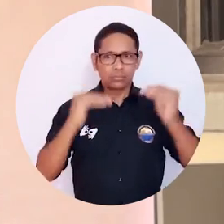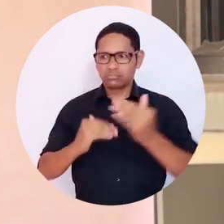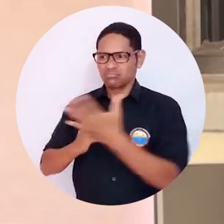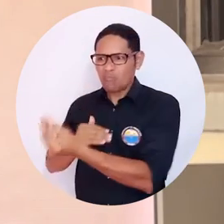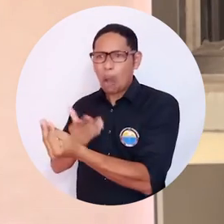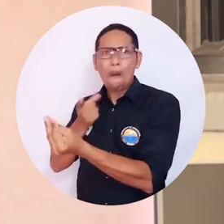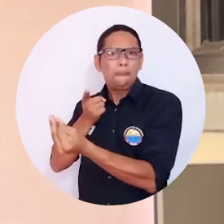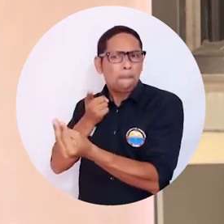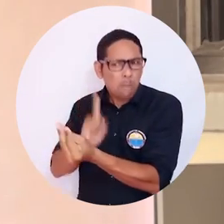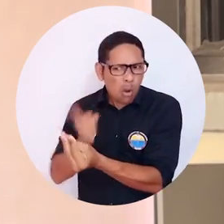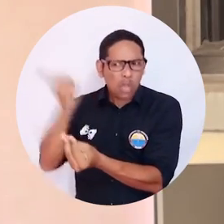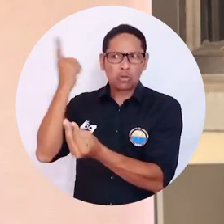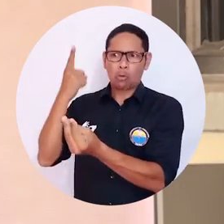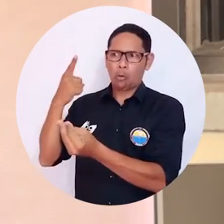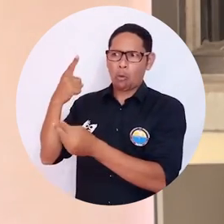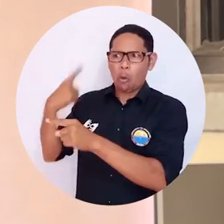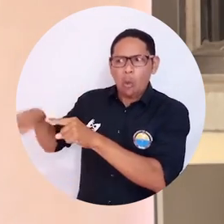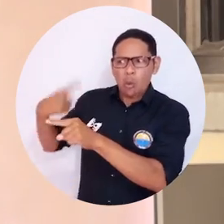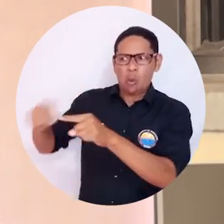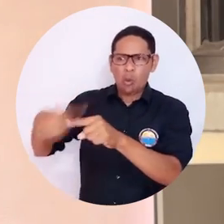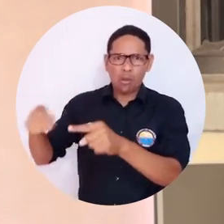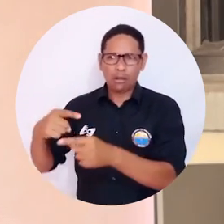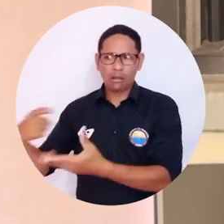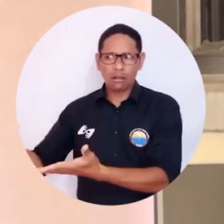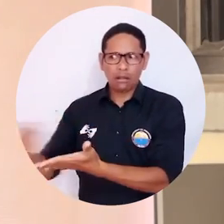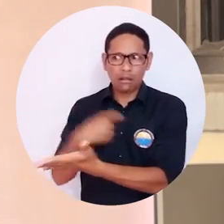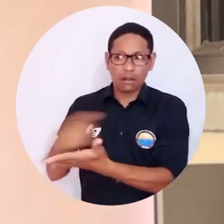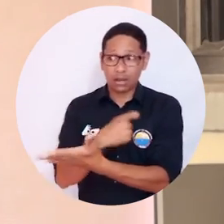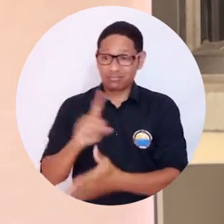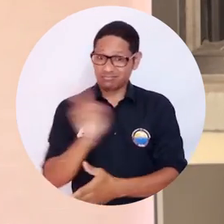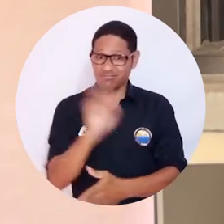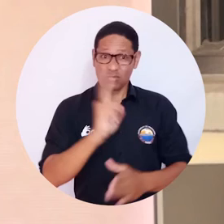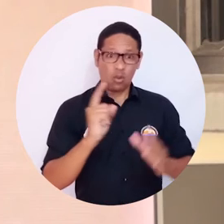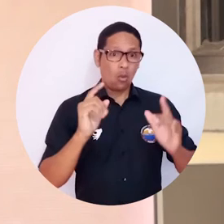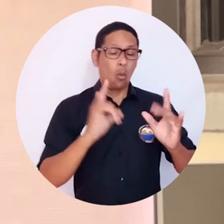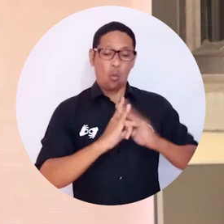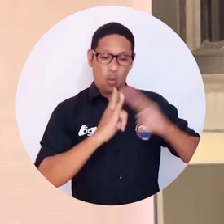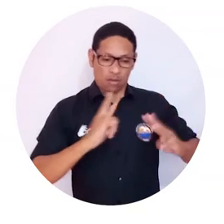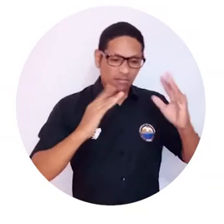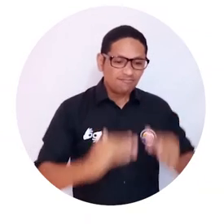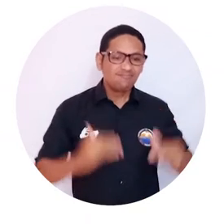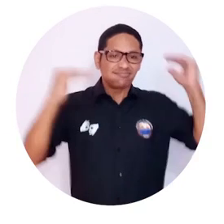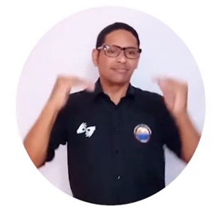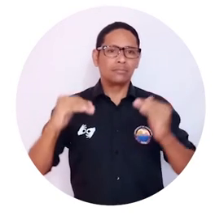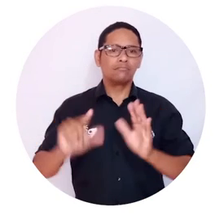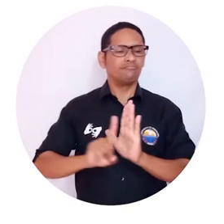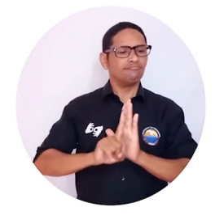de cualquier interés, de cualquier grupo, movimiento o partido político.